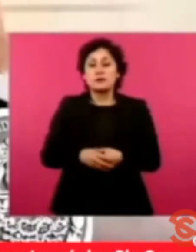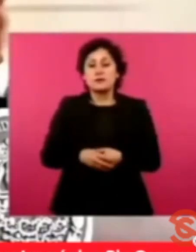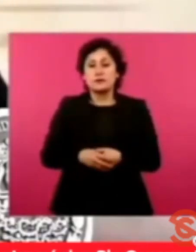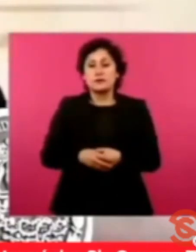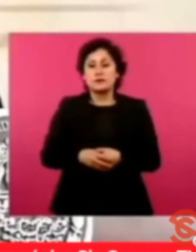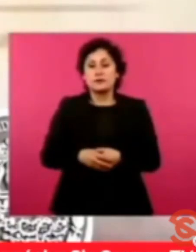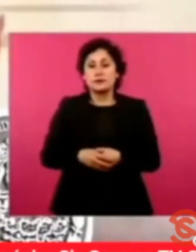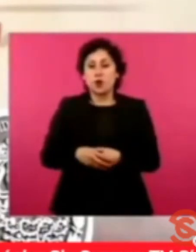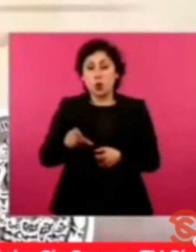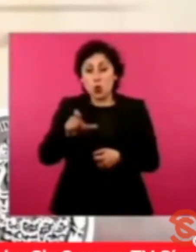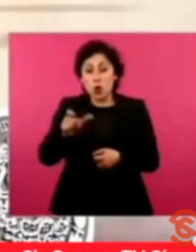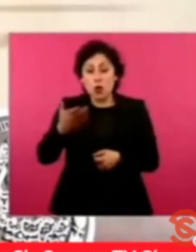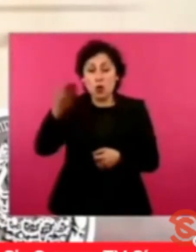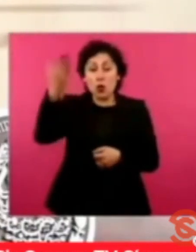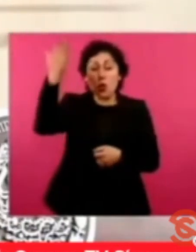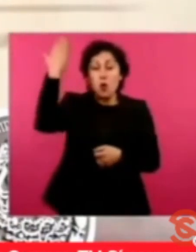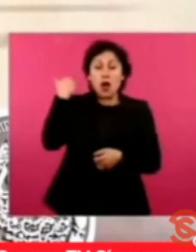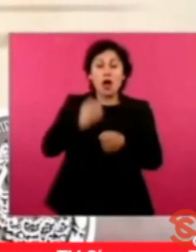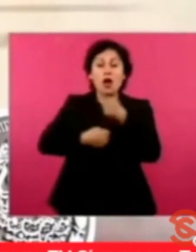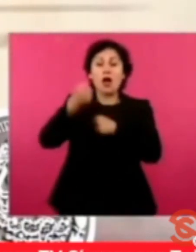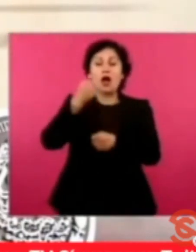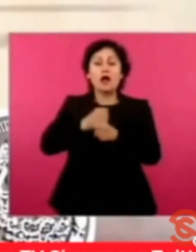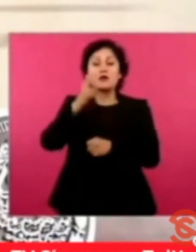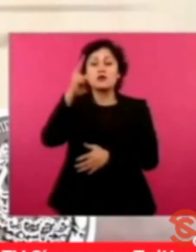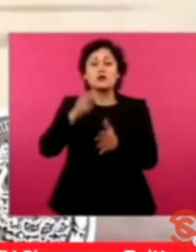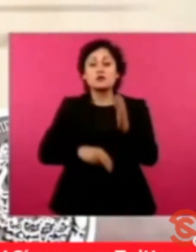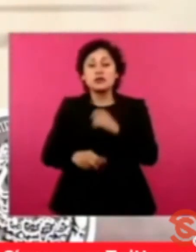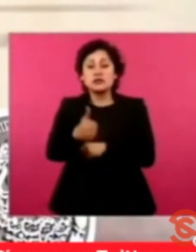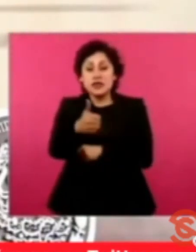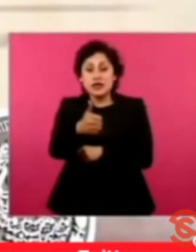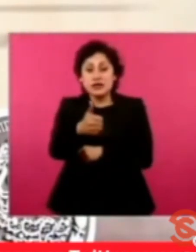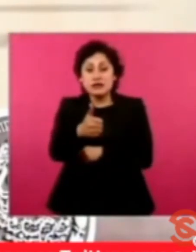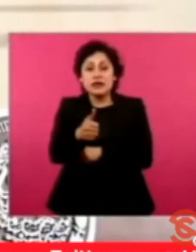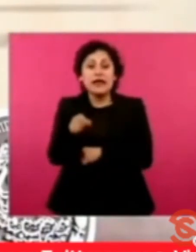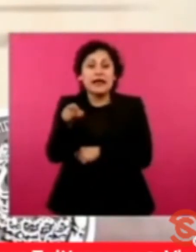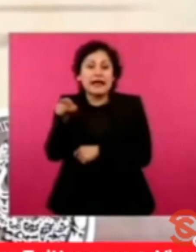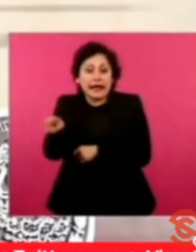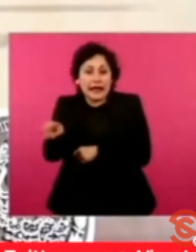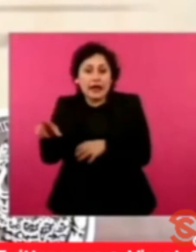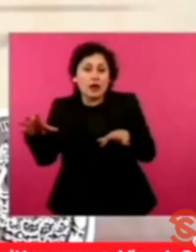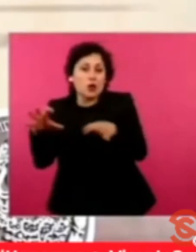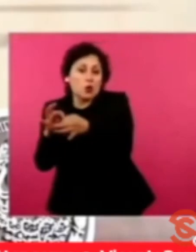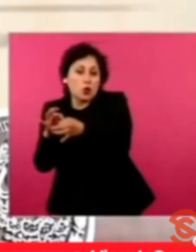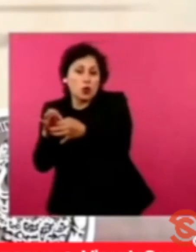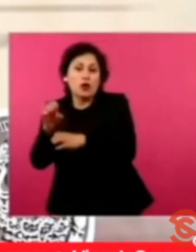desde la campaña del 2006, tenía una encuestadora.